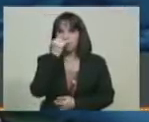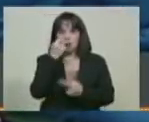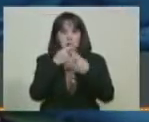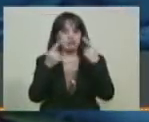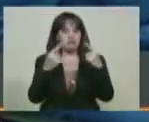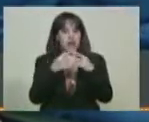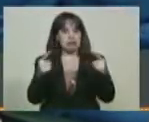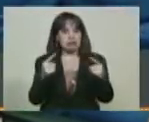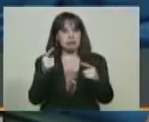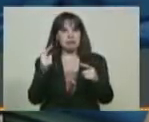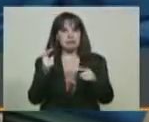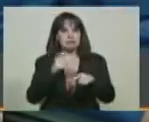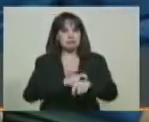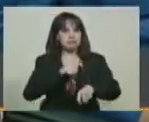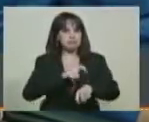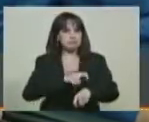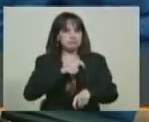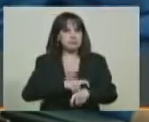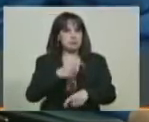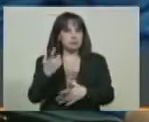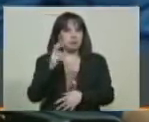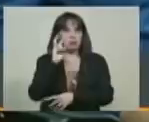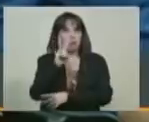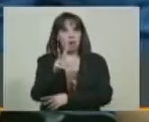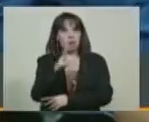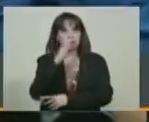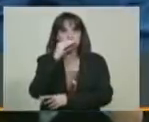fotos. Si te debe pasar. Y veo a Héctor.